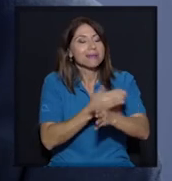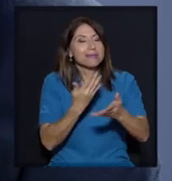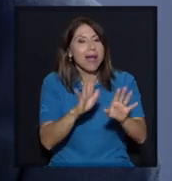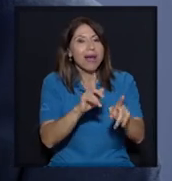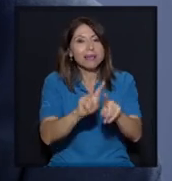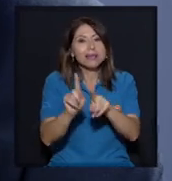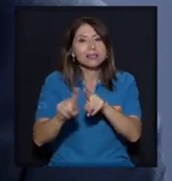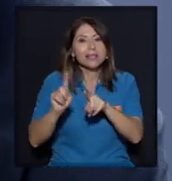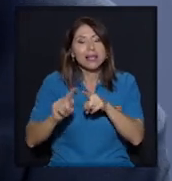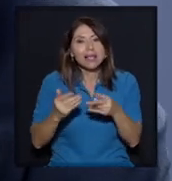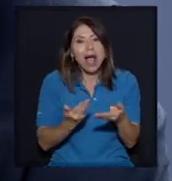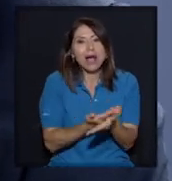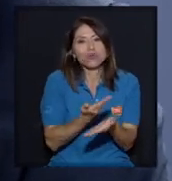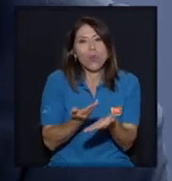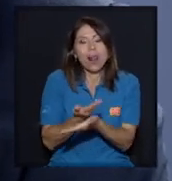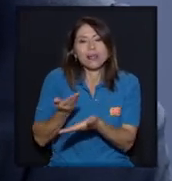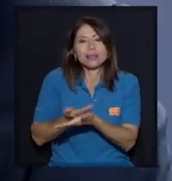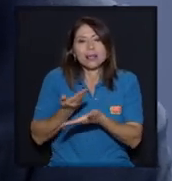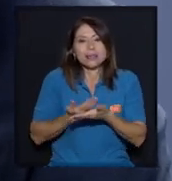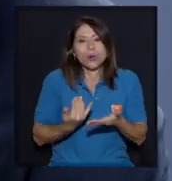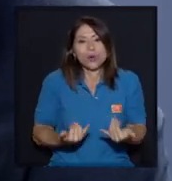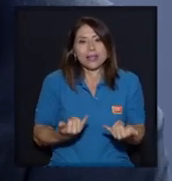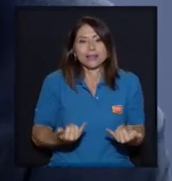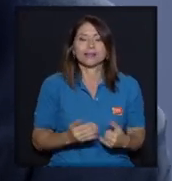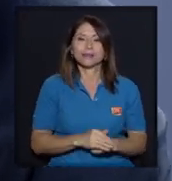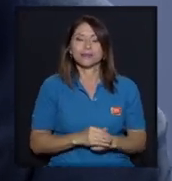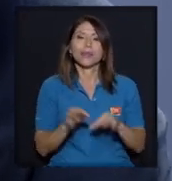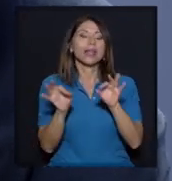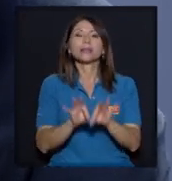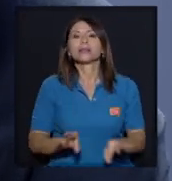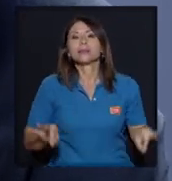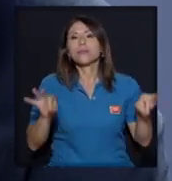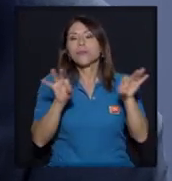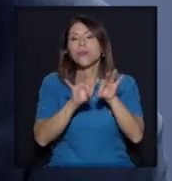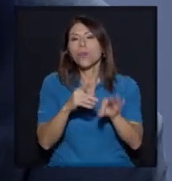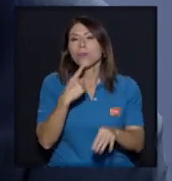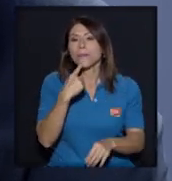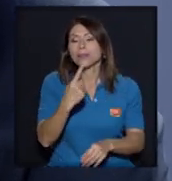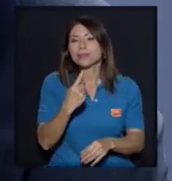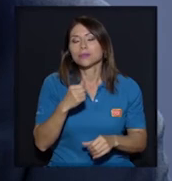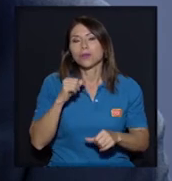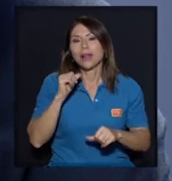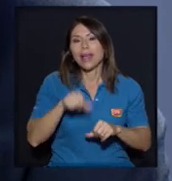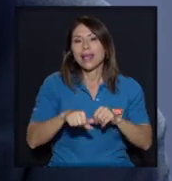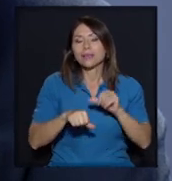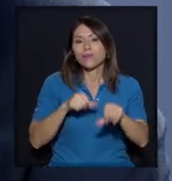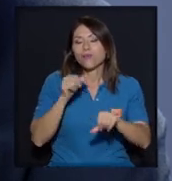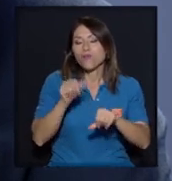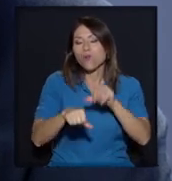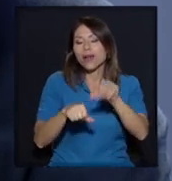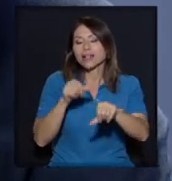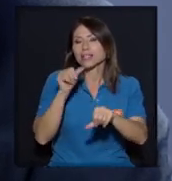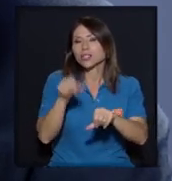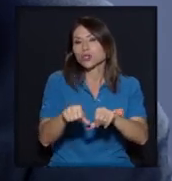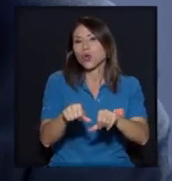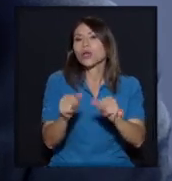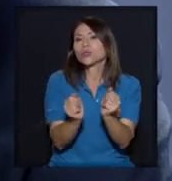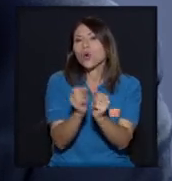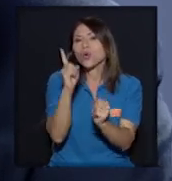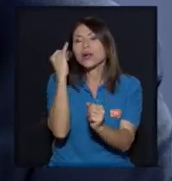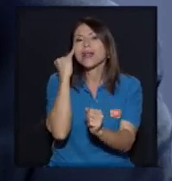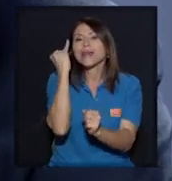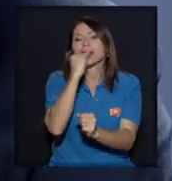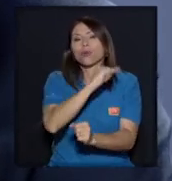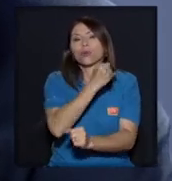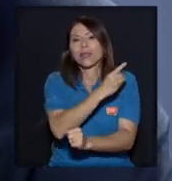distintas actualizaciones. Es importante mencionar que el esfuerzo, si bien viene de una iniciativa de la Junta Directiva